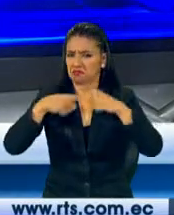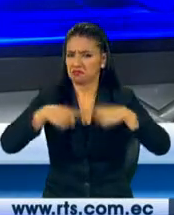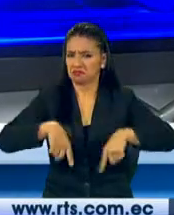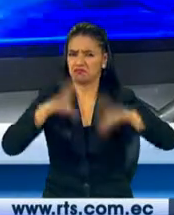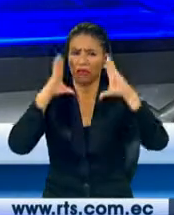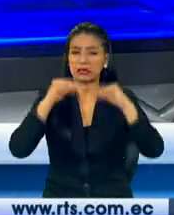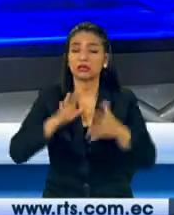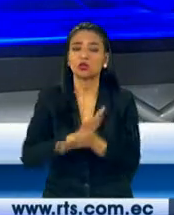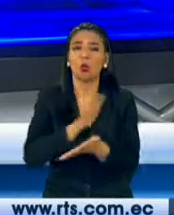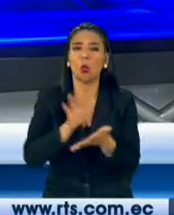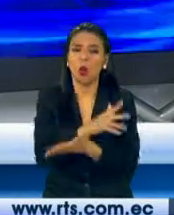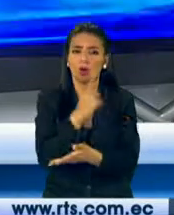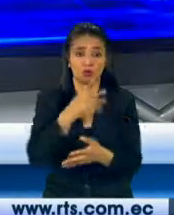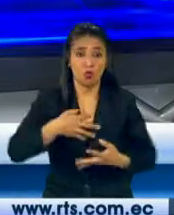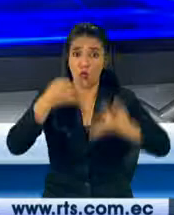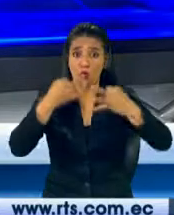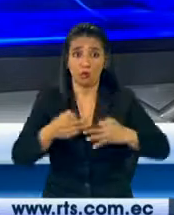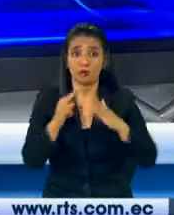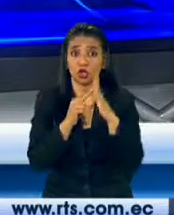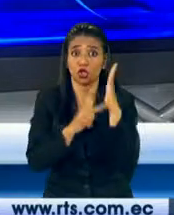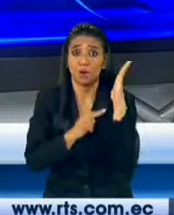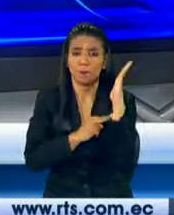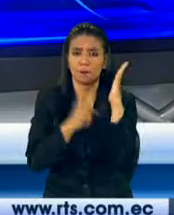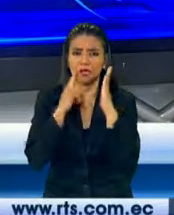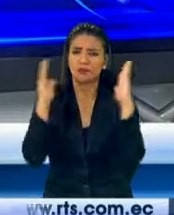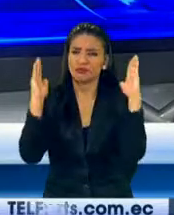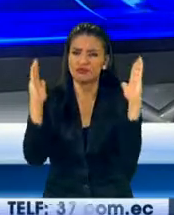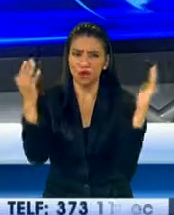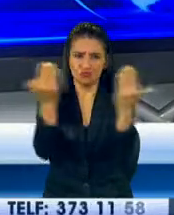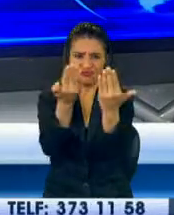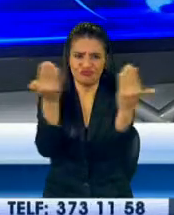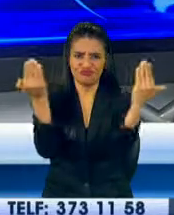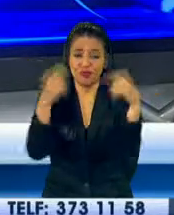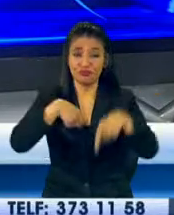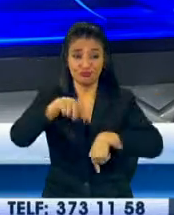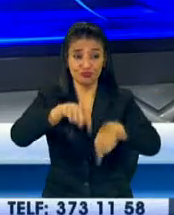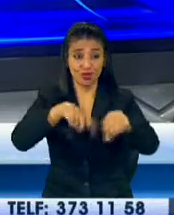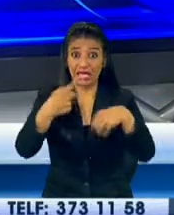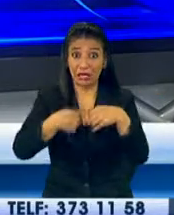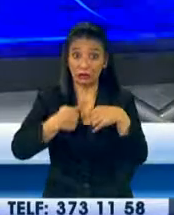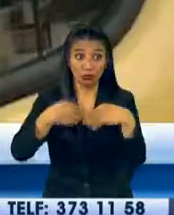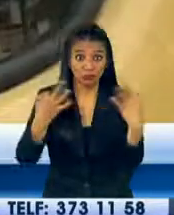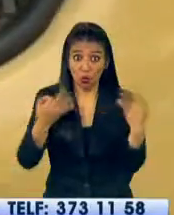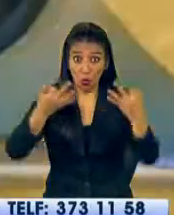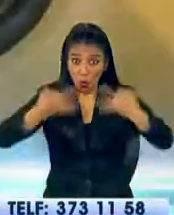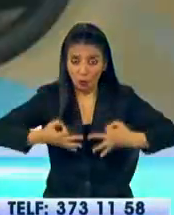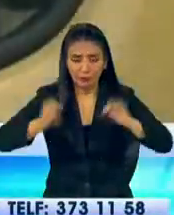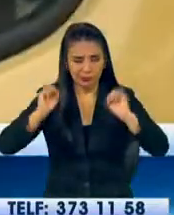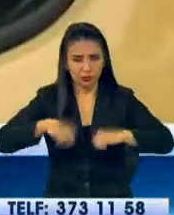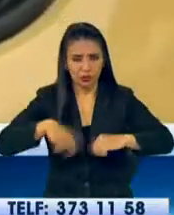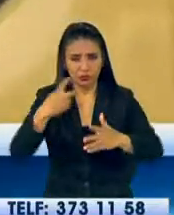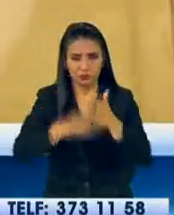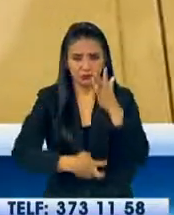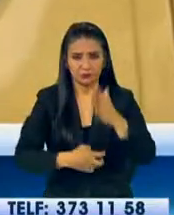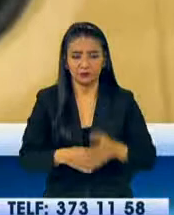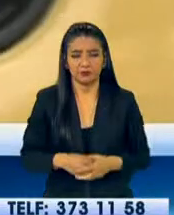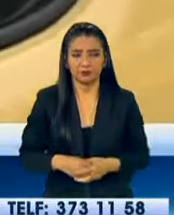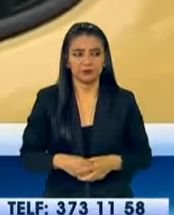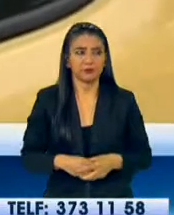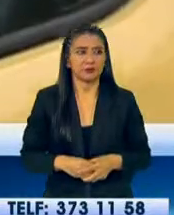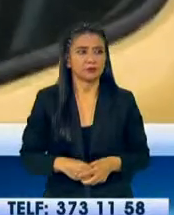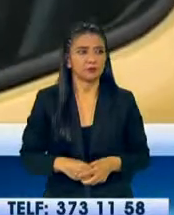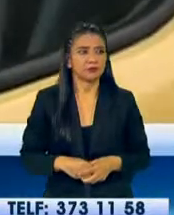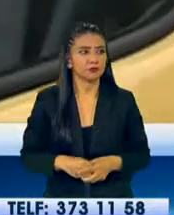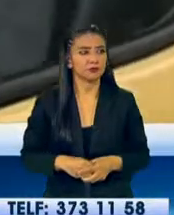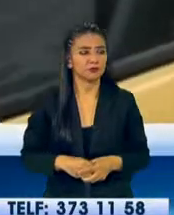escolar que incumplan con normas de opacidad y que continúen circulando en la ciudad de Quito. Lléguese delante del patrullero de